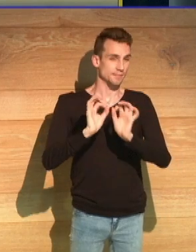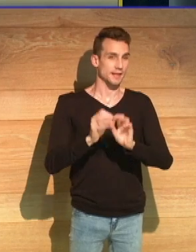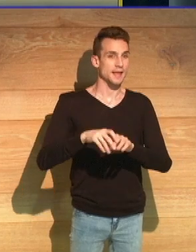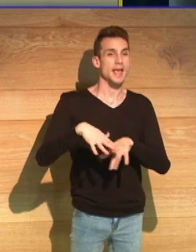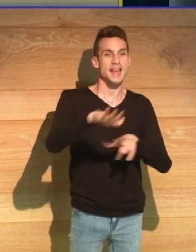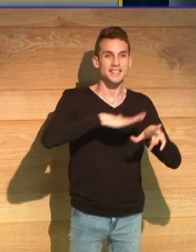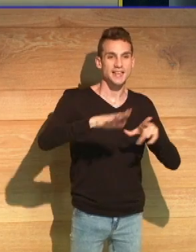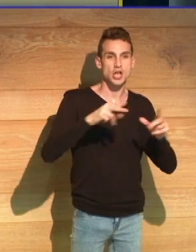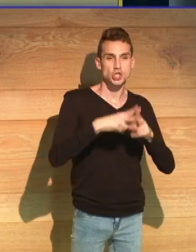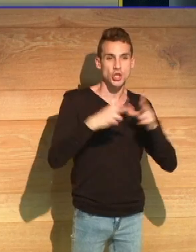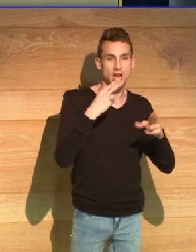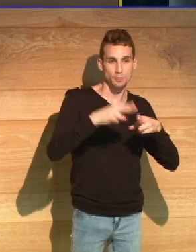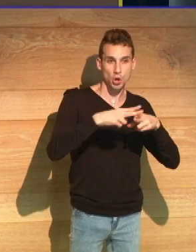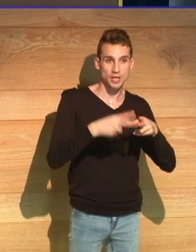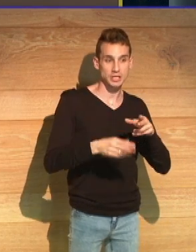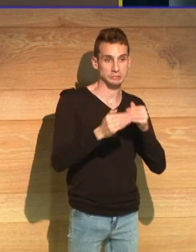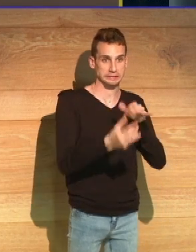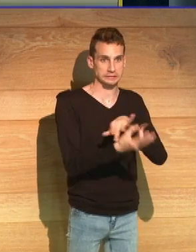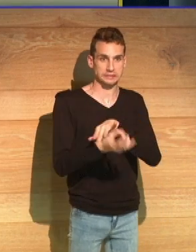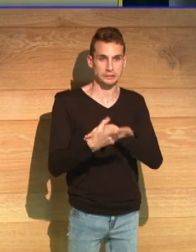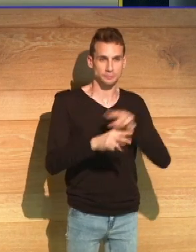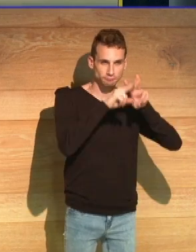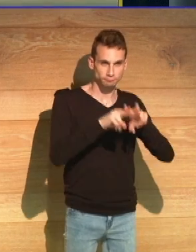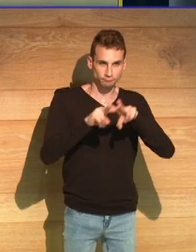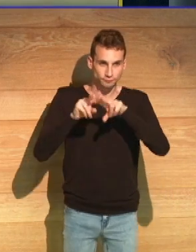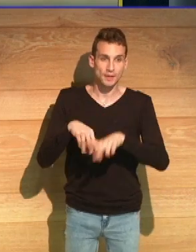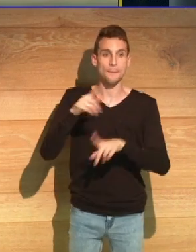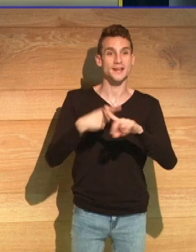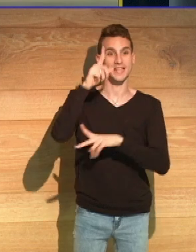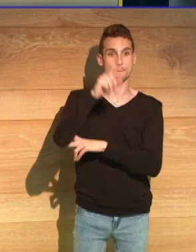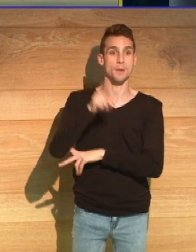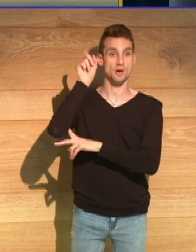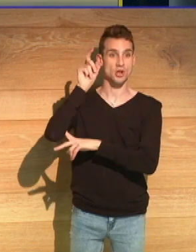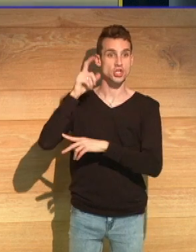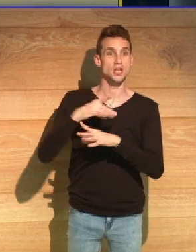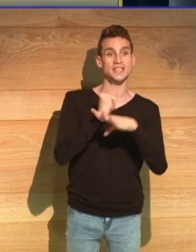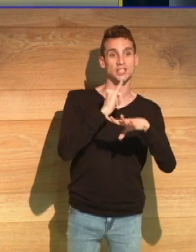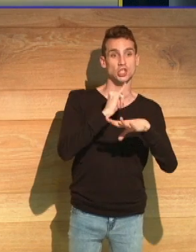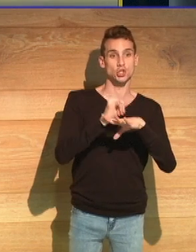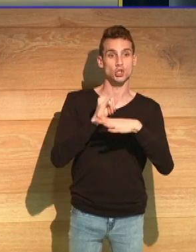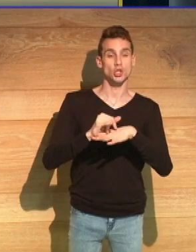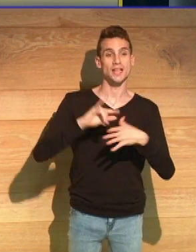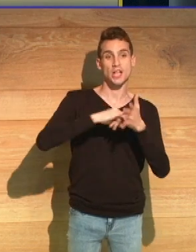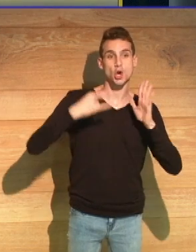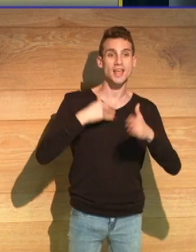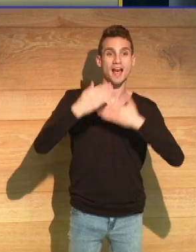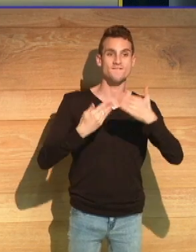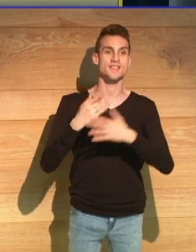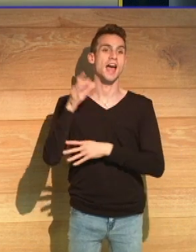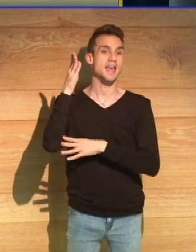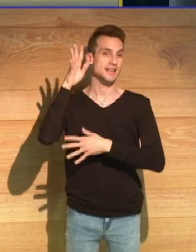escenarios sociales y políticos emergentes. Es también profesor en el Instituto de Arquitectura Avanzada de Cataluña. ¿Qué tal estás, José